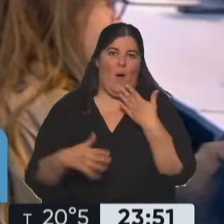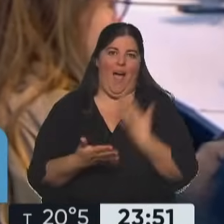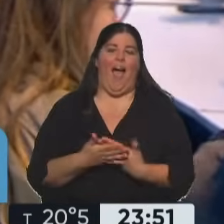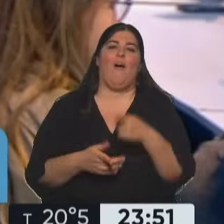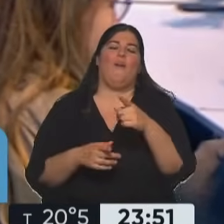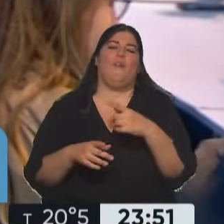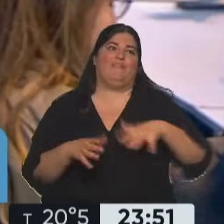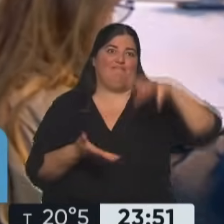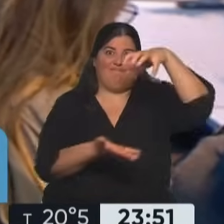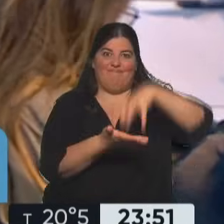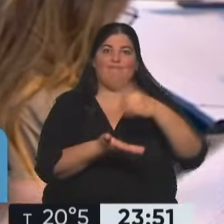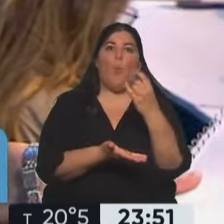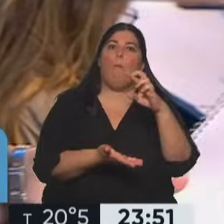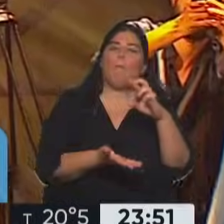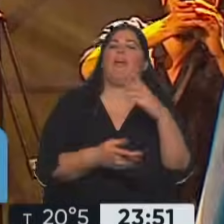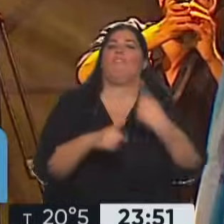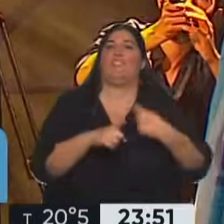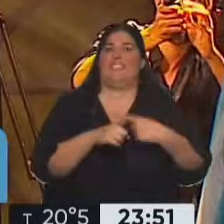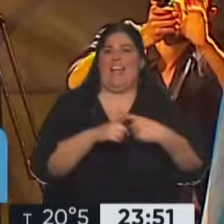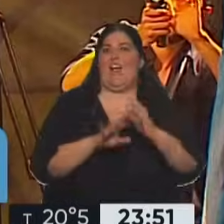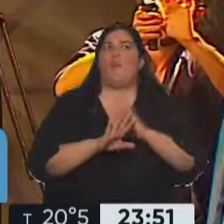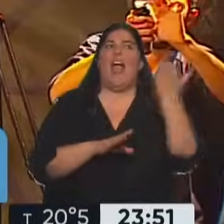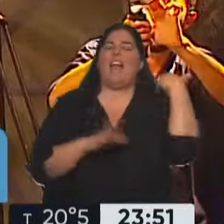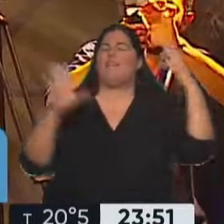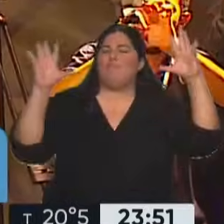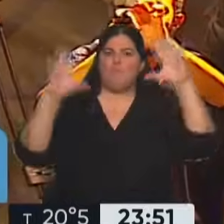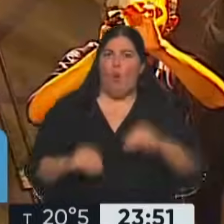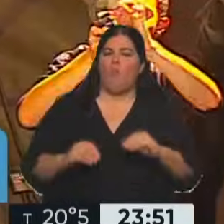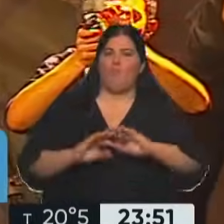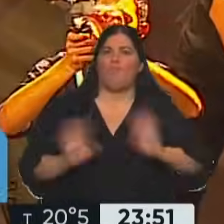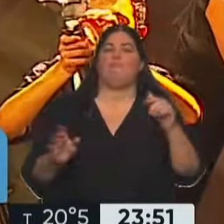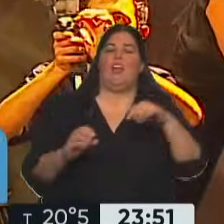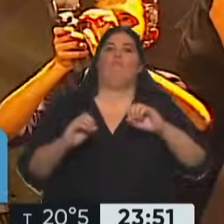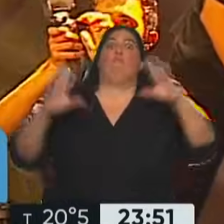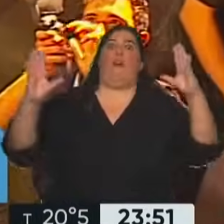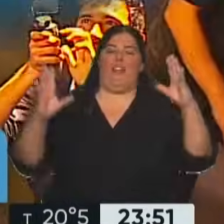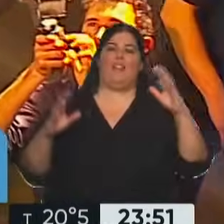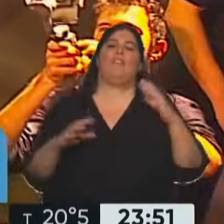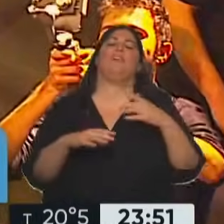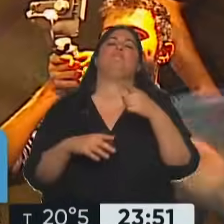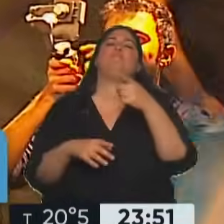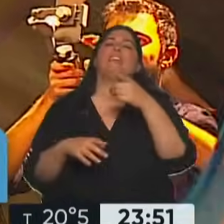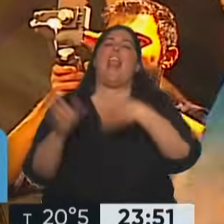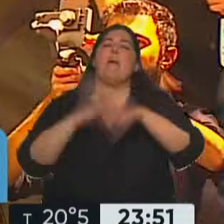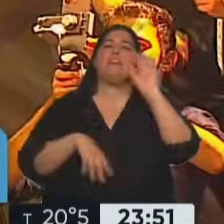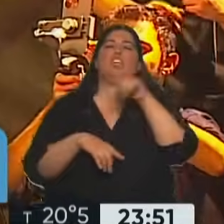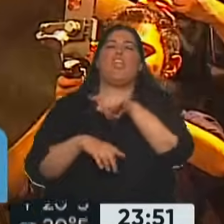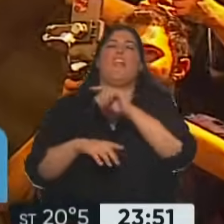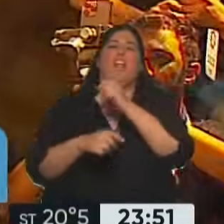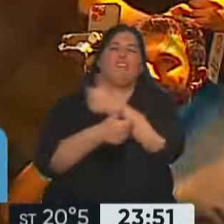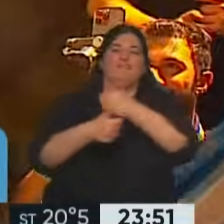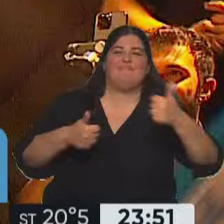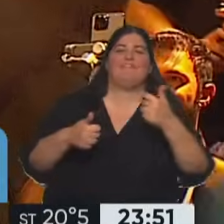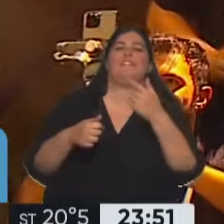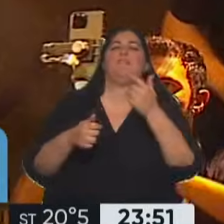búnker de Unión por la Patria porque nos quedamos totalmente sin luz. Mientras la mayoría de los representantes y las personas